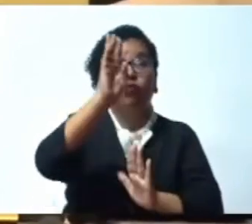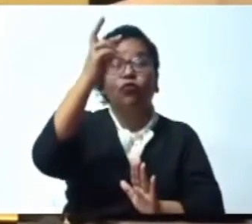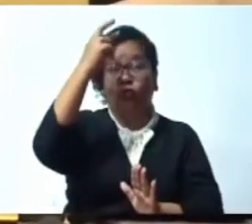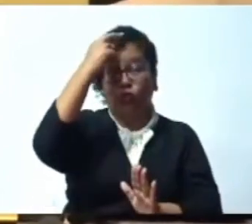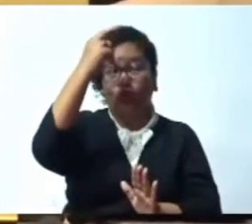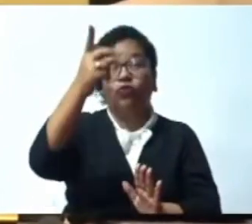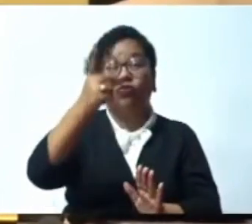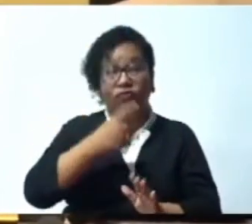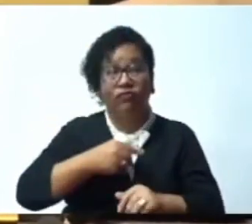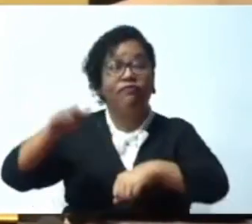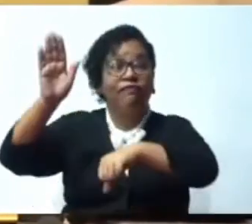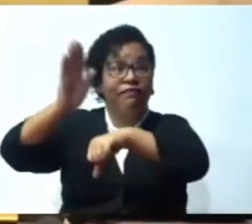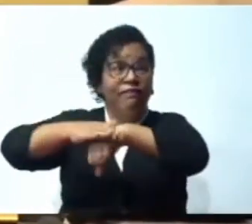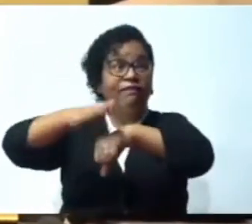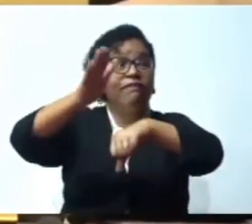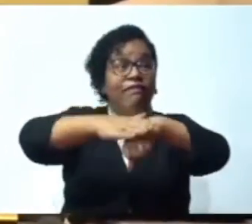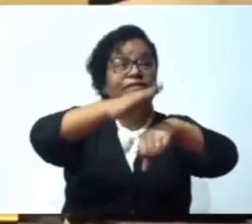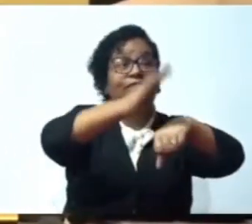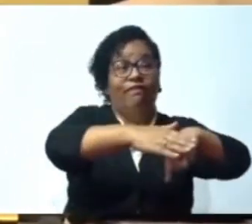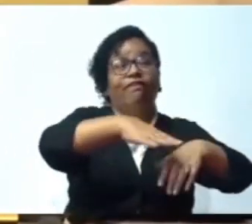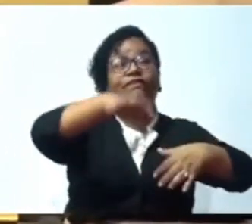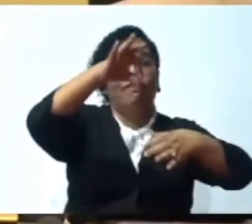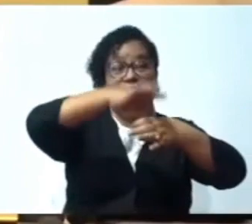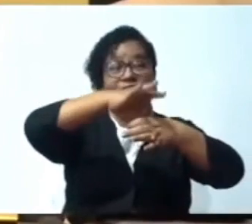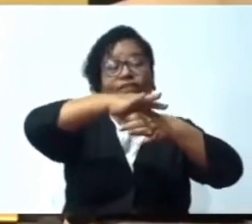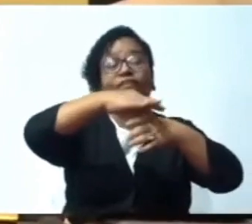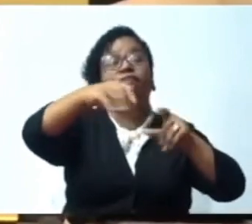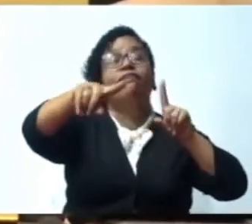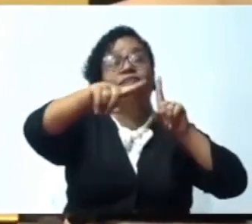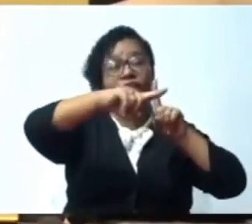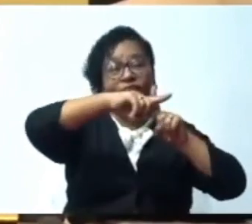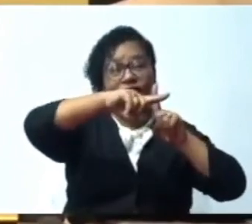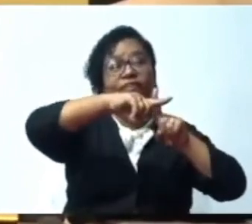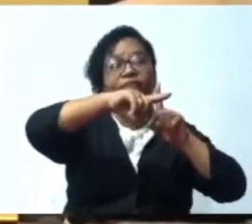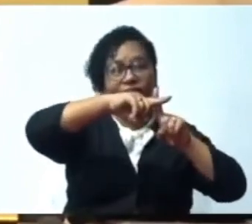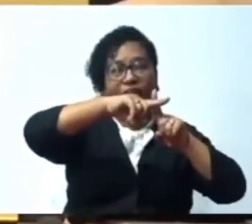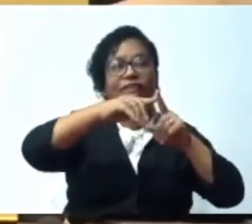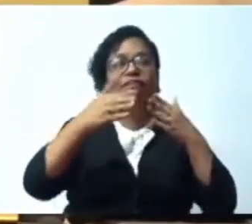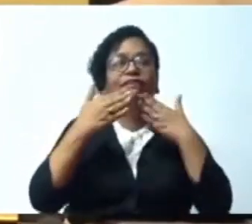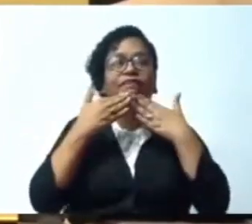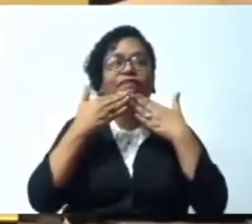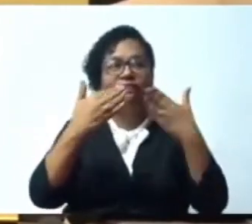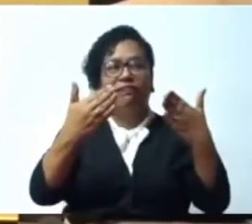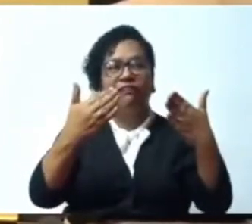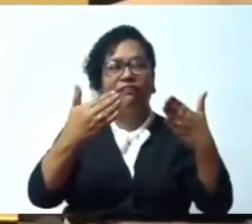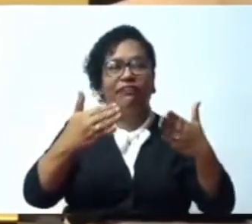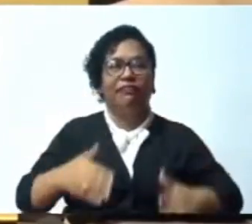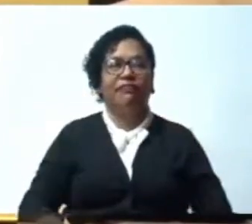colegas a votar favorablemente por el proyecto. Muchas gracias.